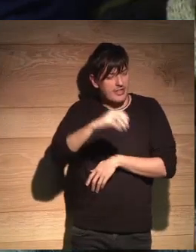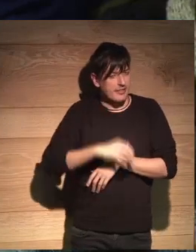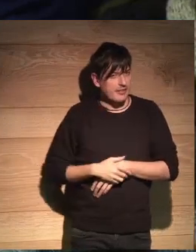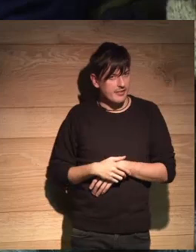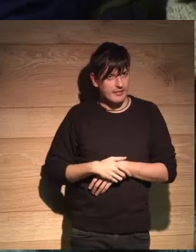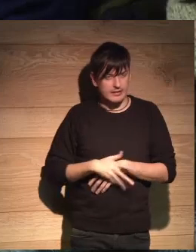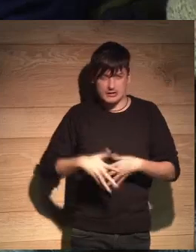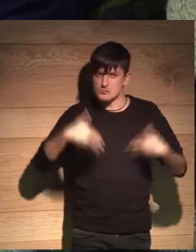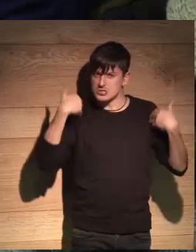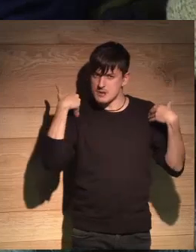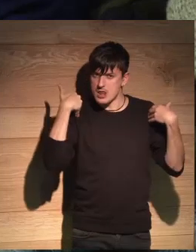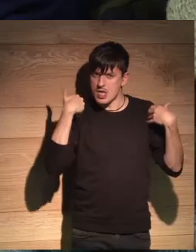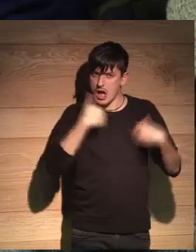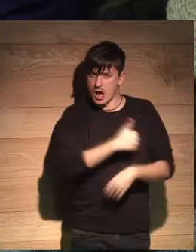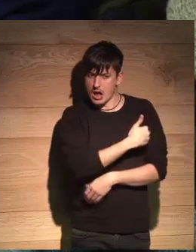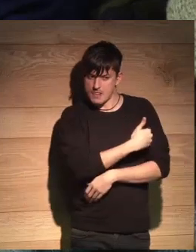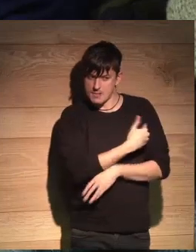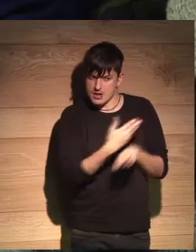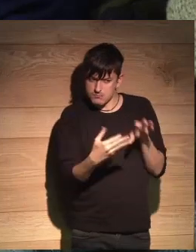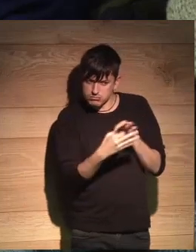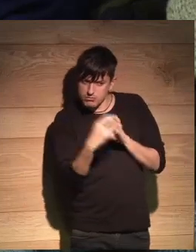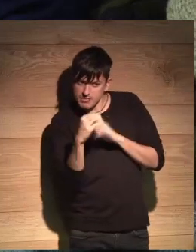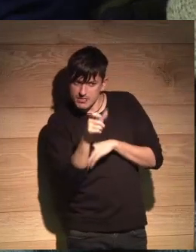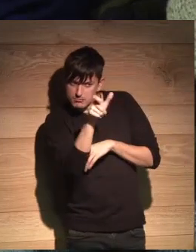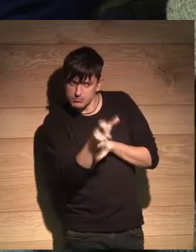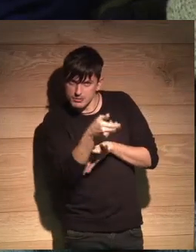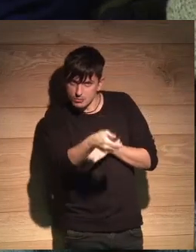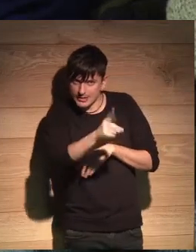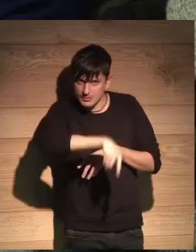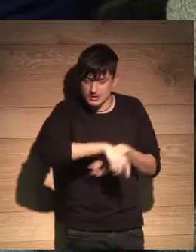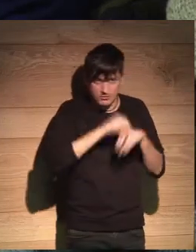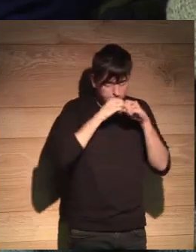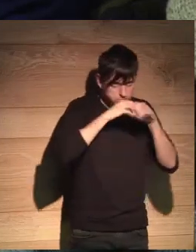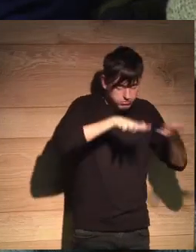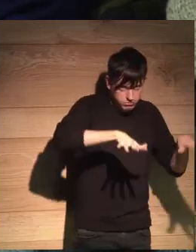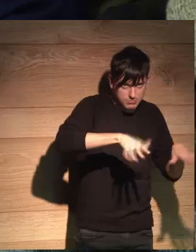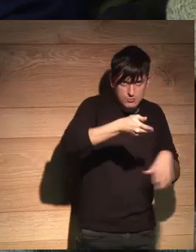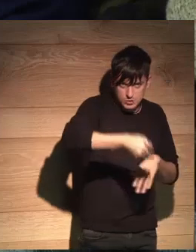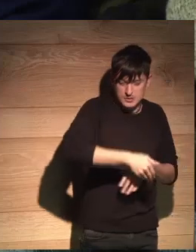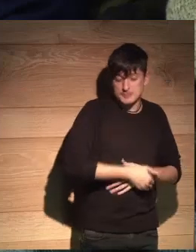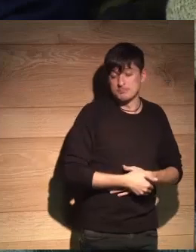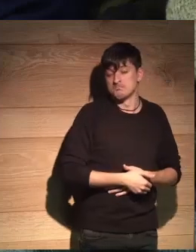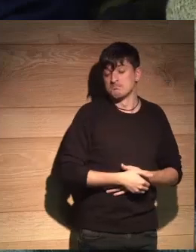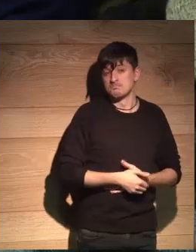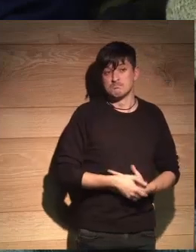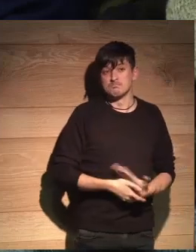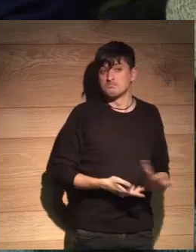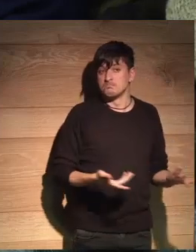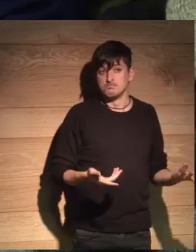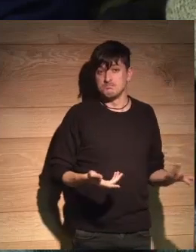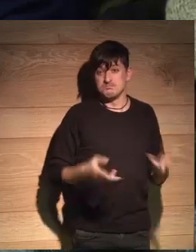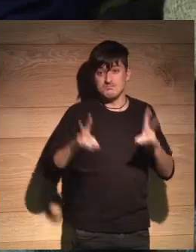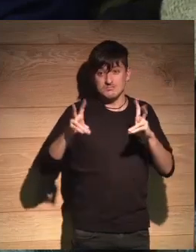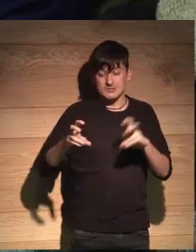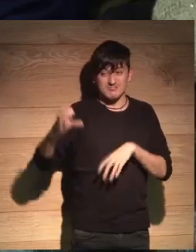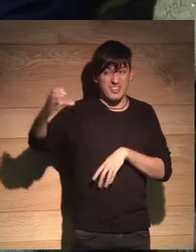las responsabilidades académicas relacionadas con la ciencia también, y como divulgador, ¿cómo se lleva eso en relación con los